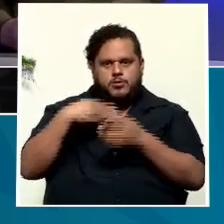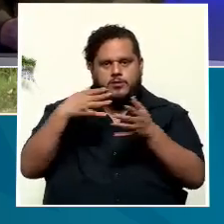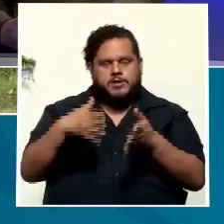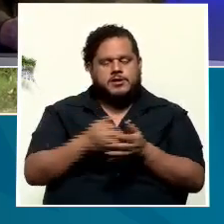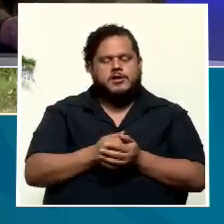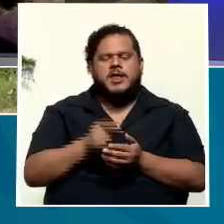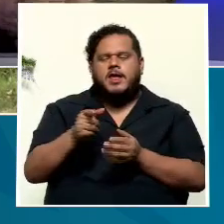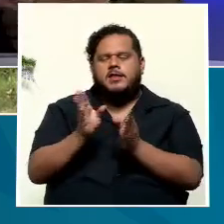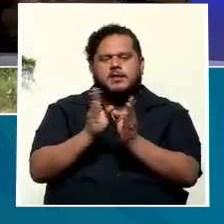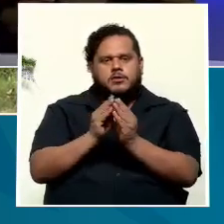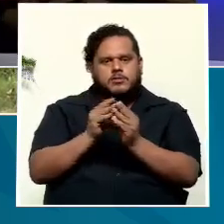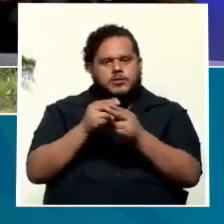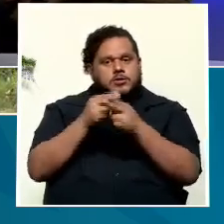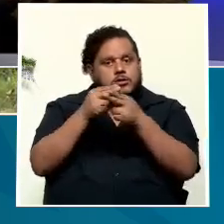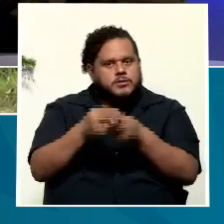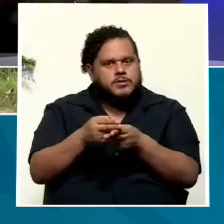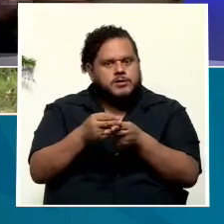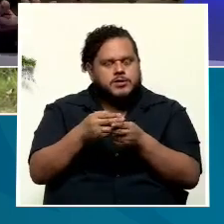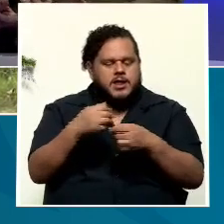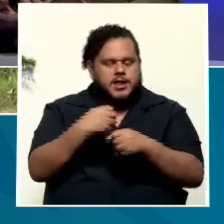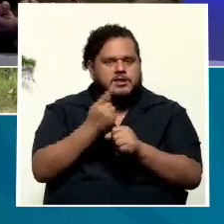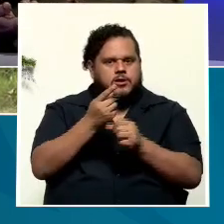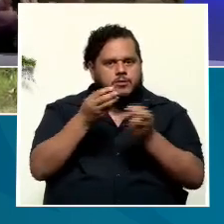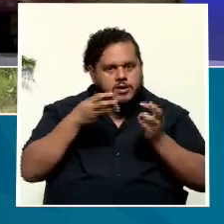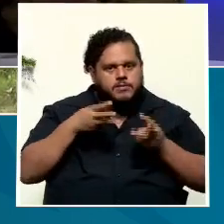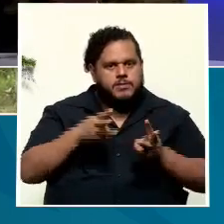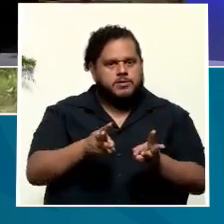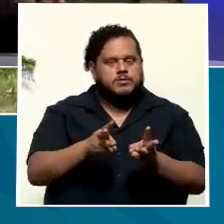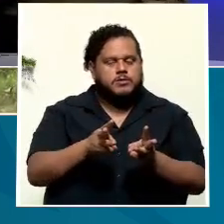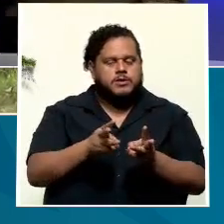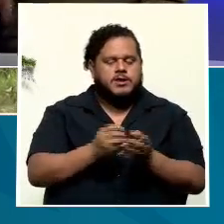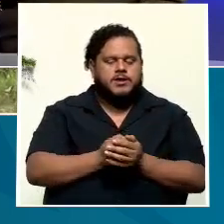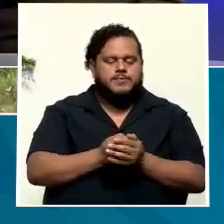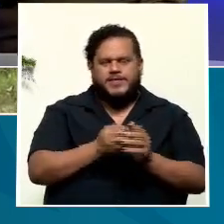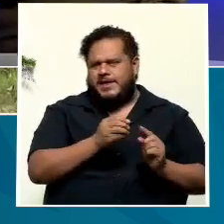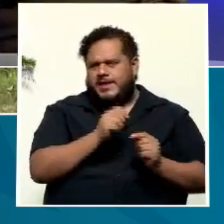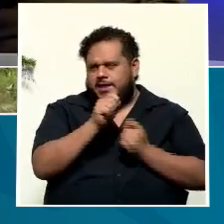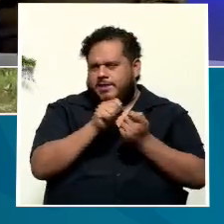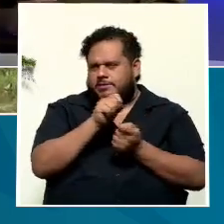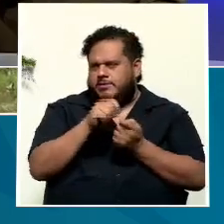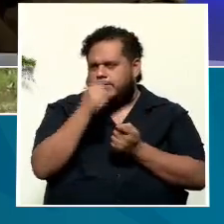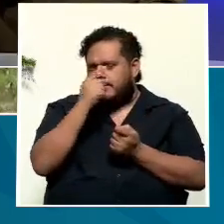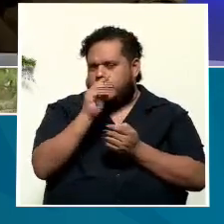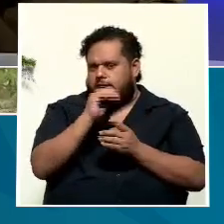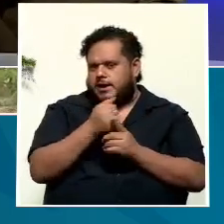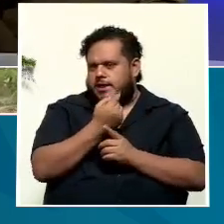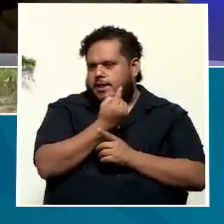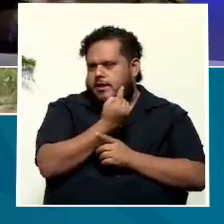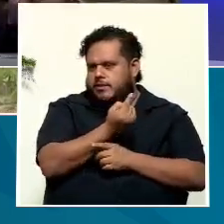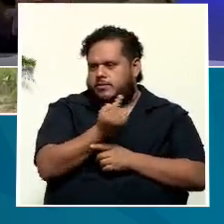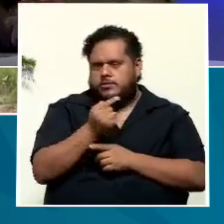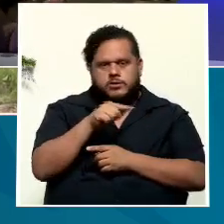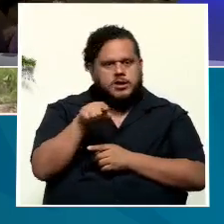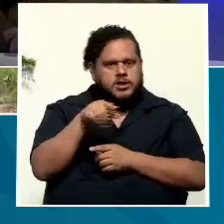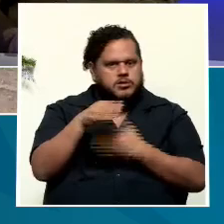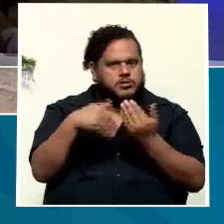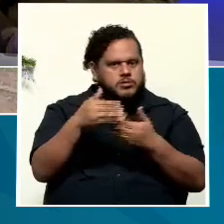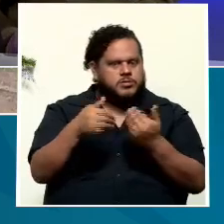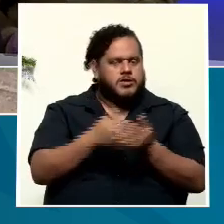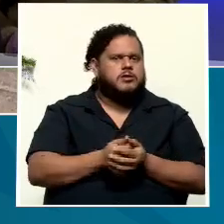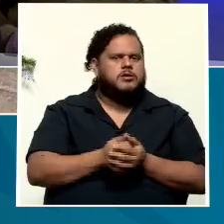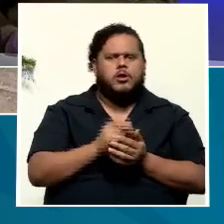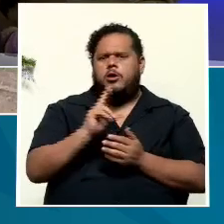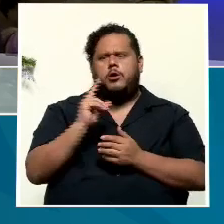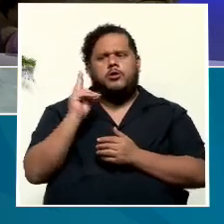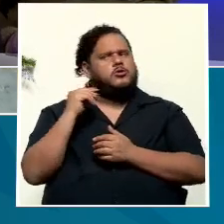Esta comisión de nombramientos hace una metodología específica para cada uno de estos procesos. No es siempre la